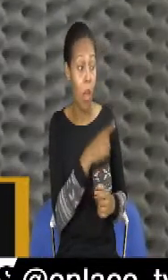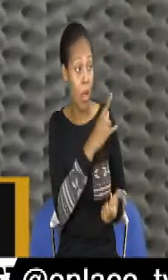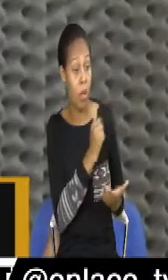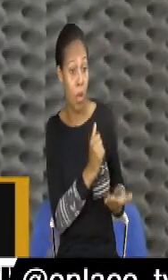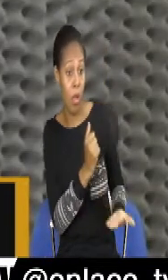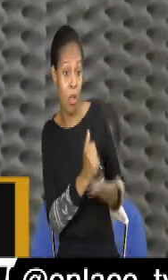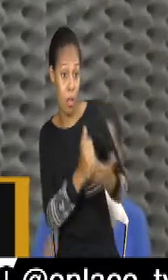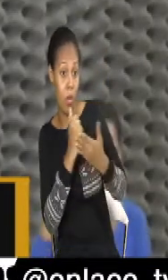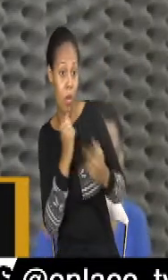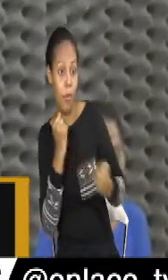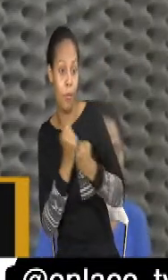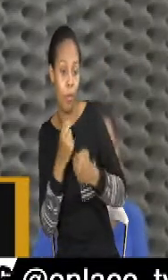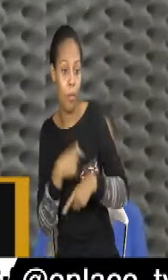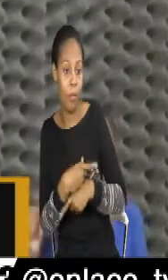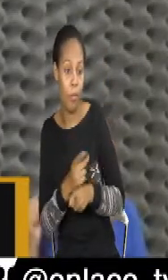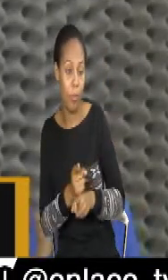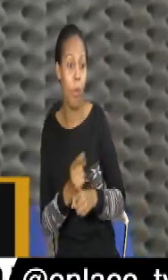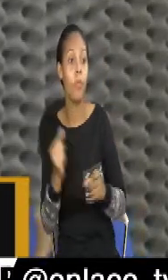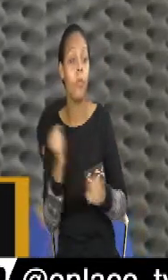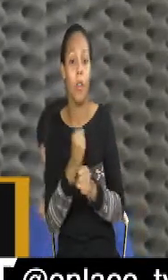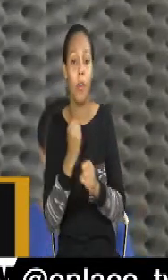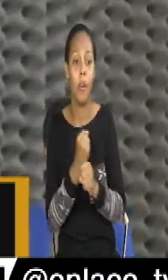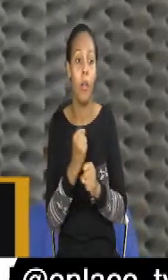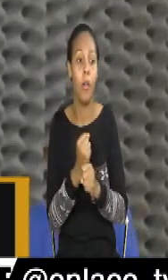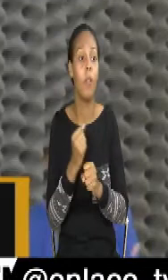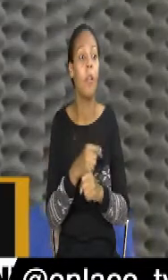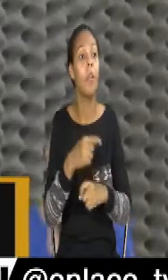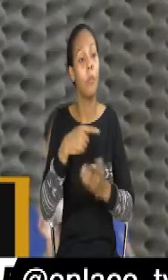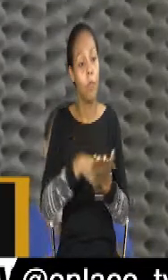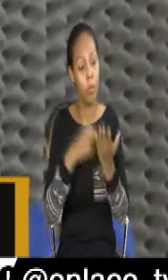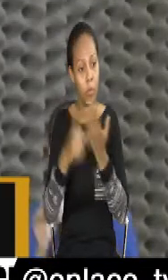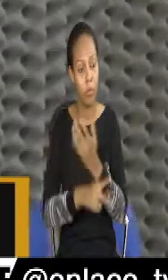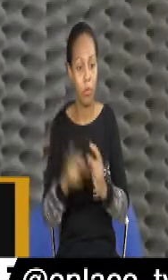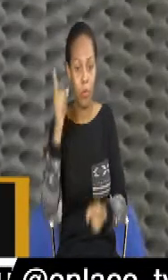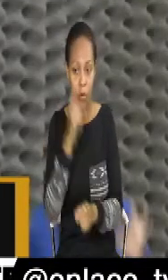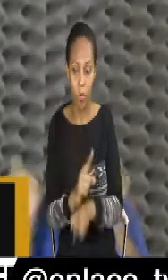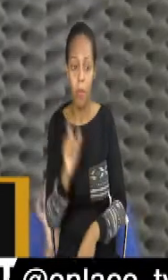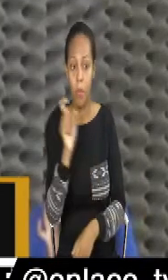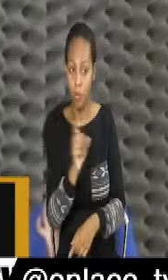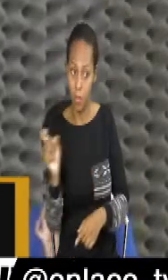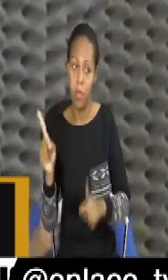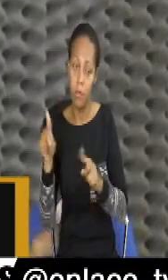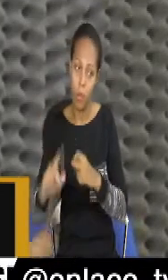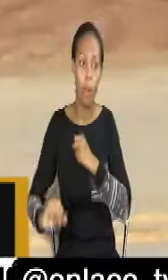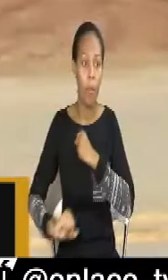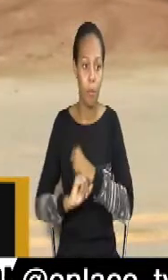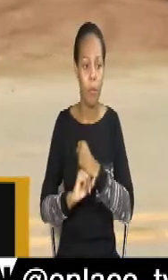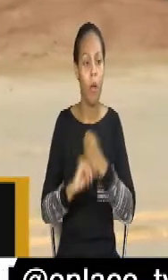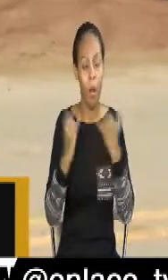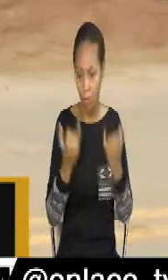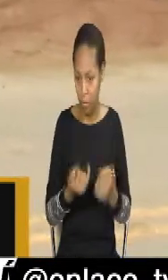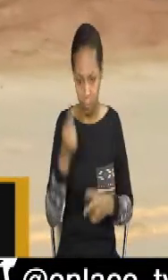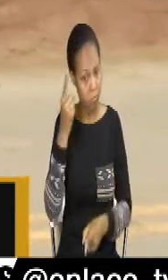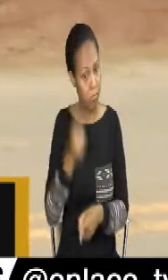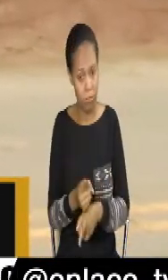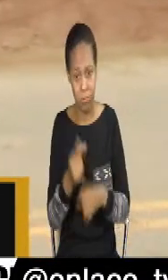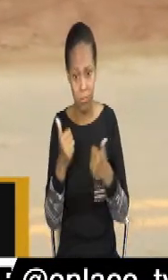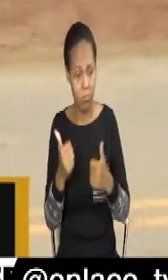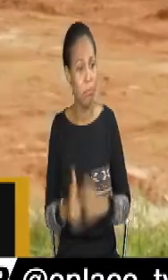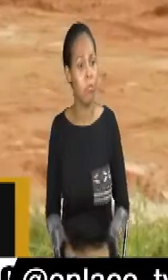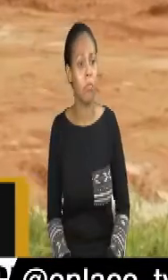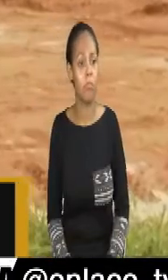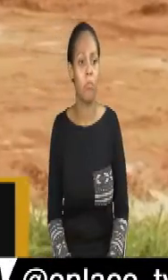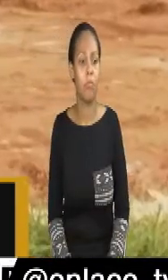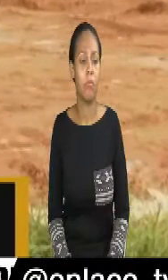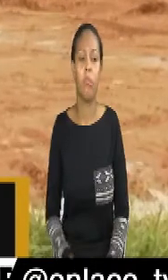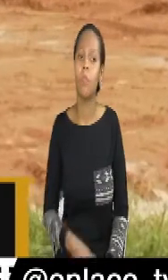ejecución de proyectos y como muestra de nuestra política de cumplimiento, hoy estamos totalmente cumplidos. De acuerdo con el director jurídico, la firma